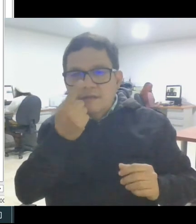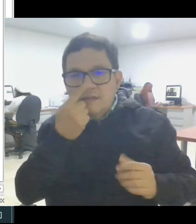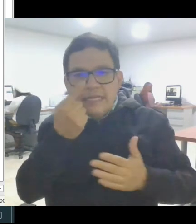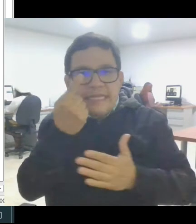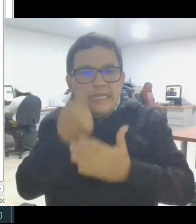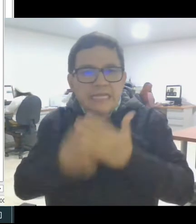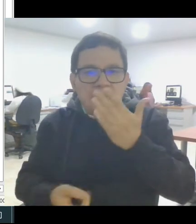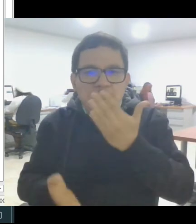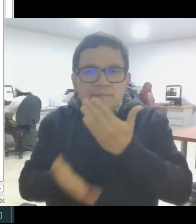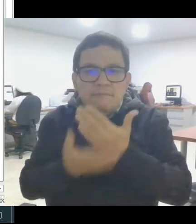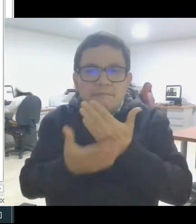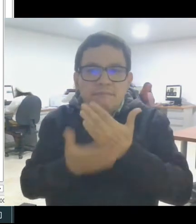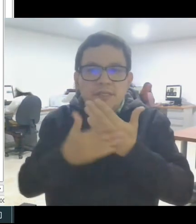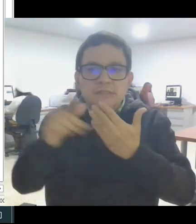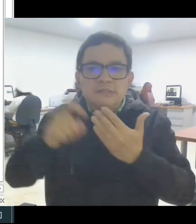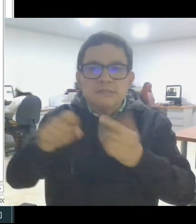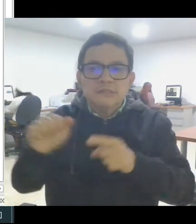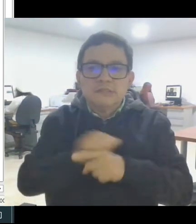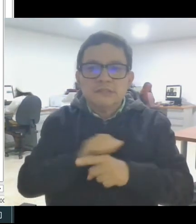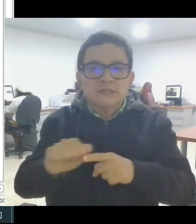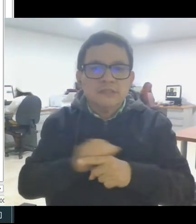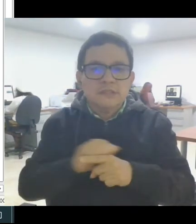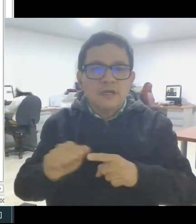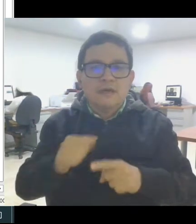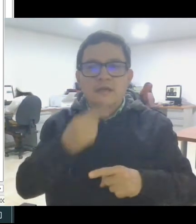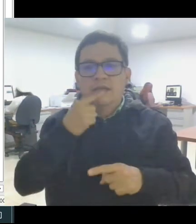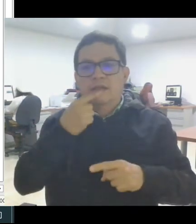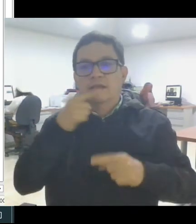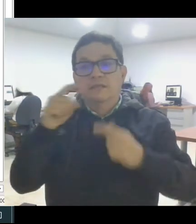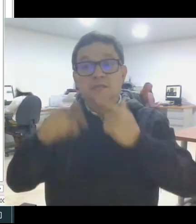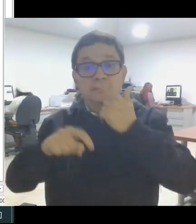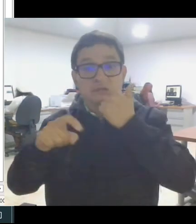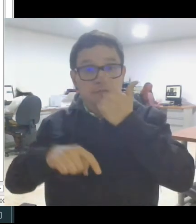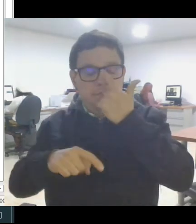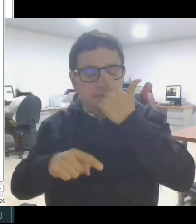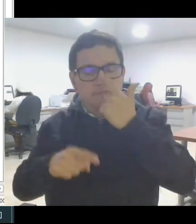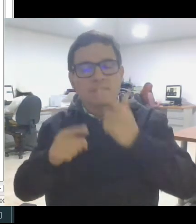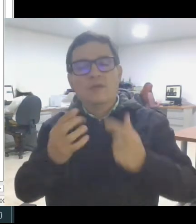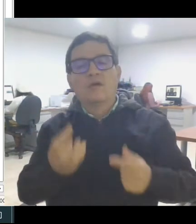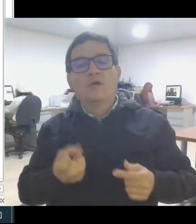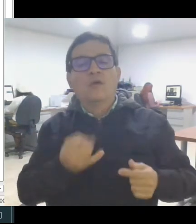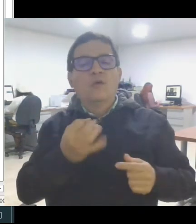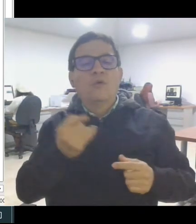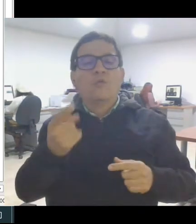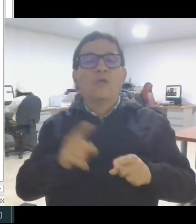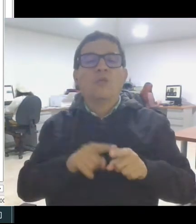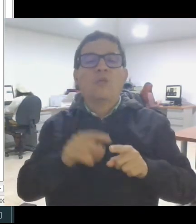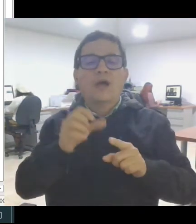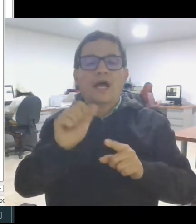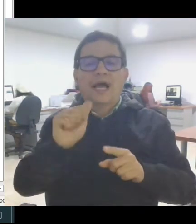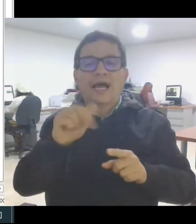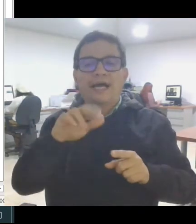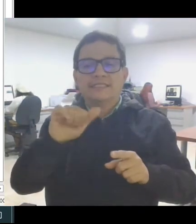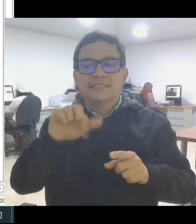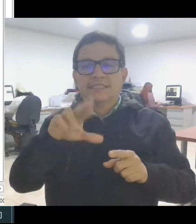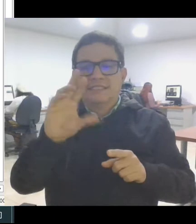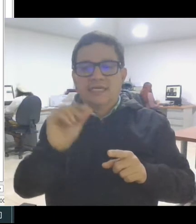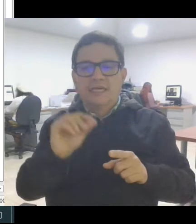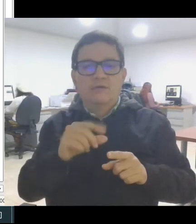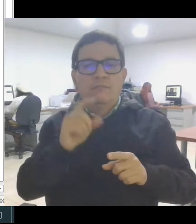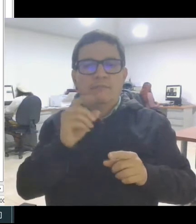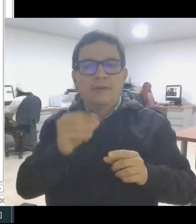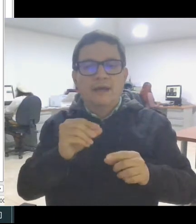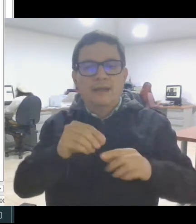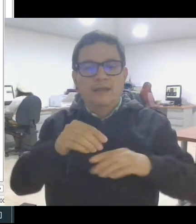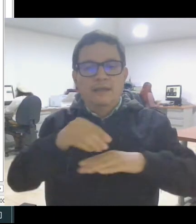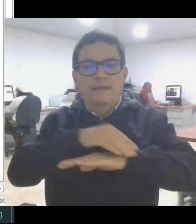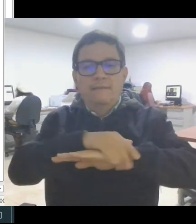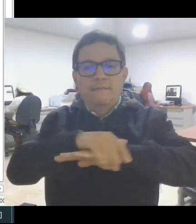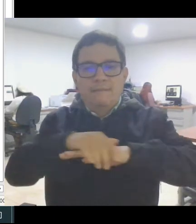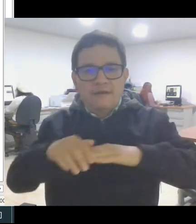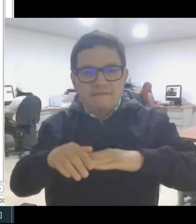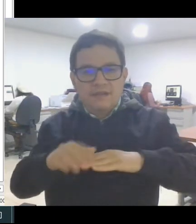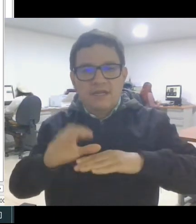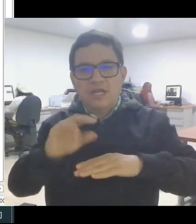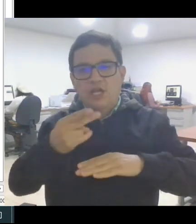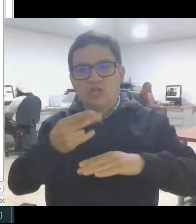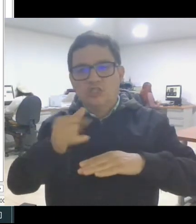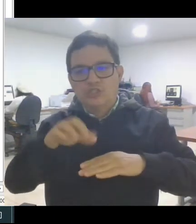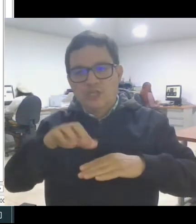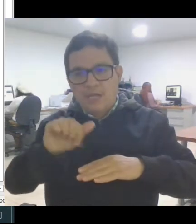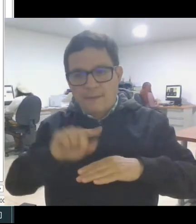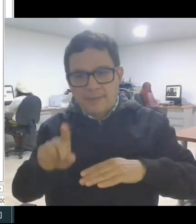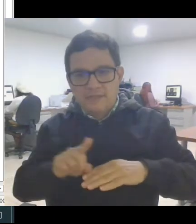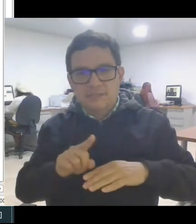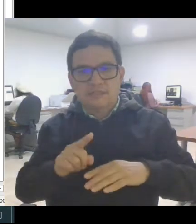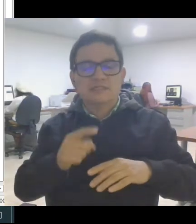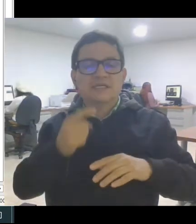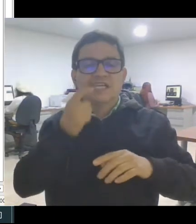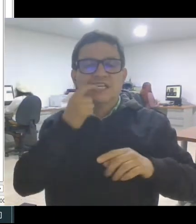el ejercicio. El ejercicio nos dice que cantidad de acero al carbono estructural para perfiles, chapas y barras debe